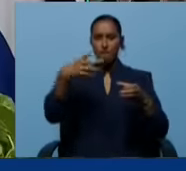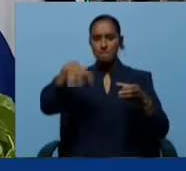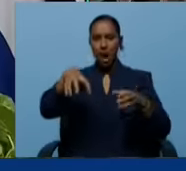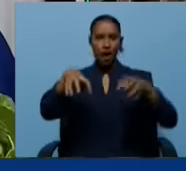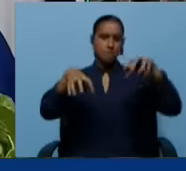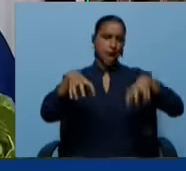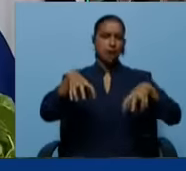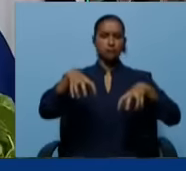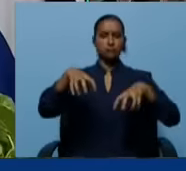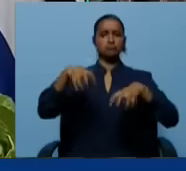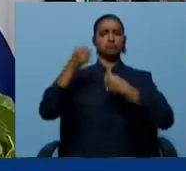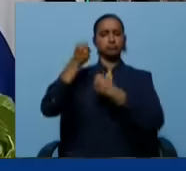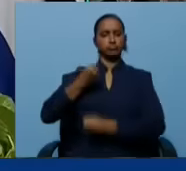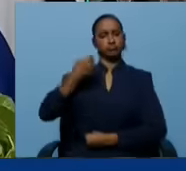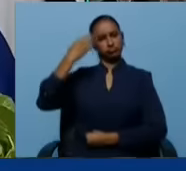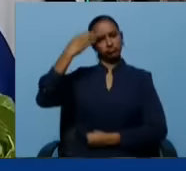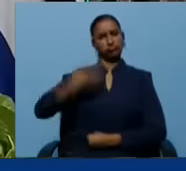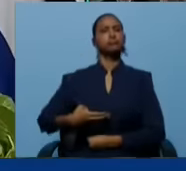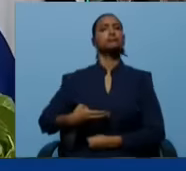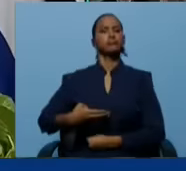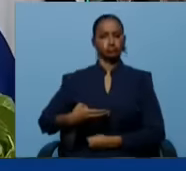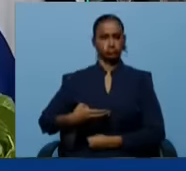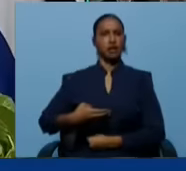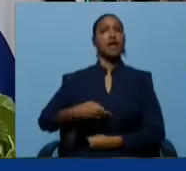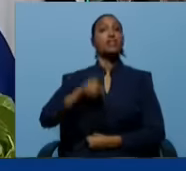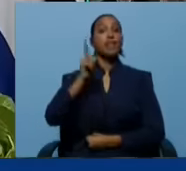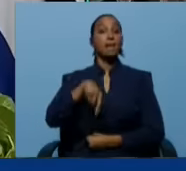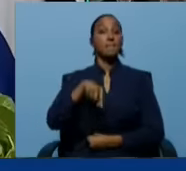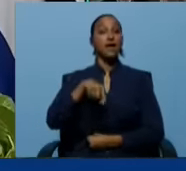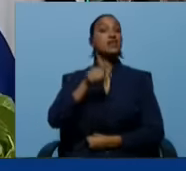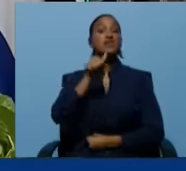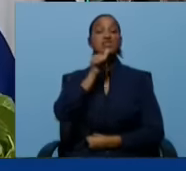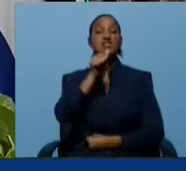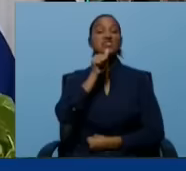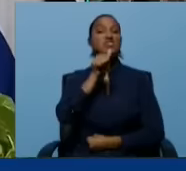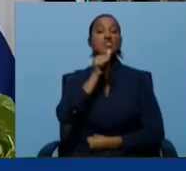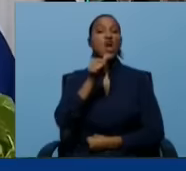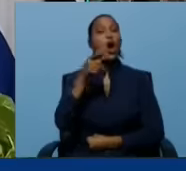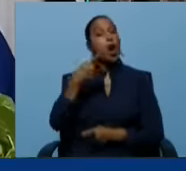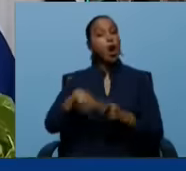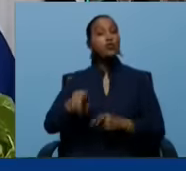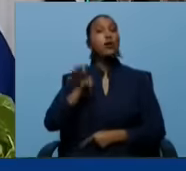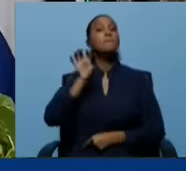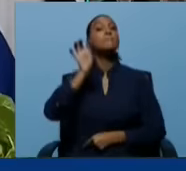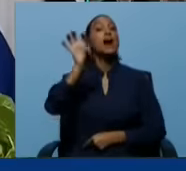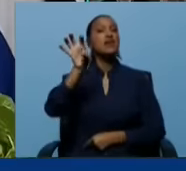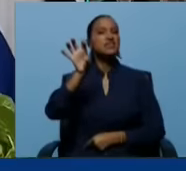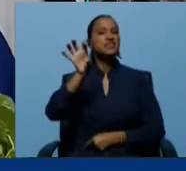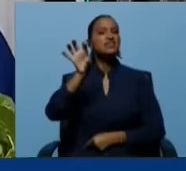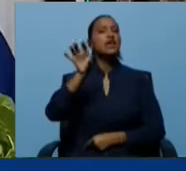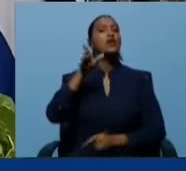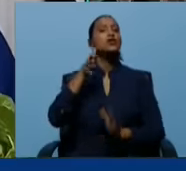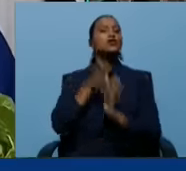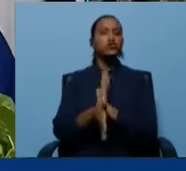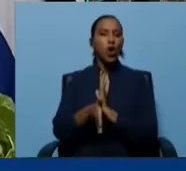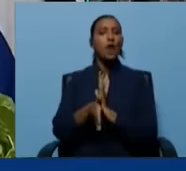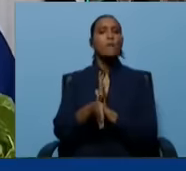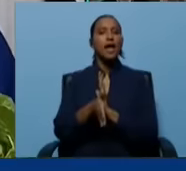y aplaudida y acompañada también por los vendepatrias, gobiernos vendepatrias